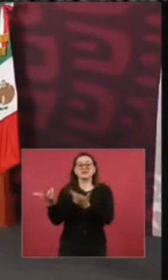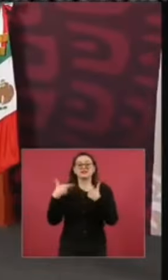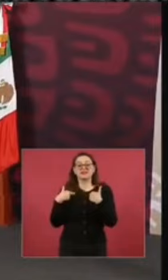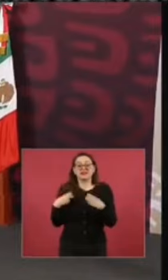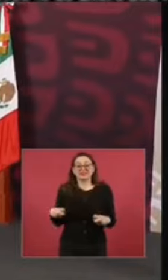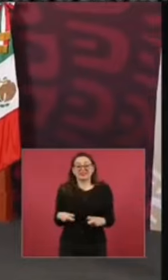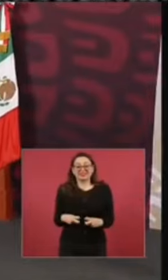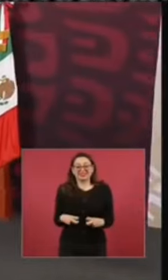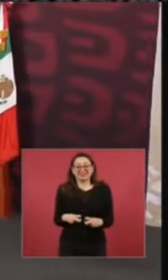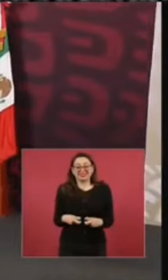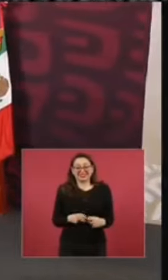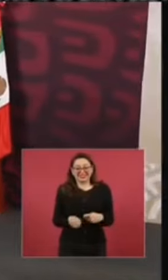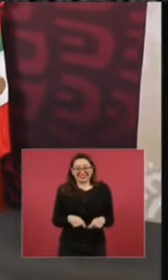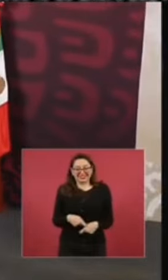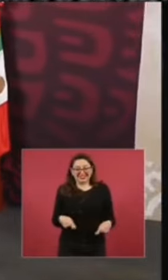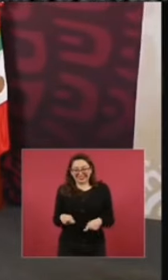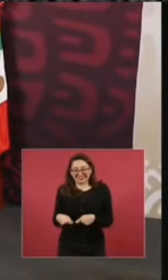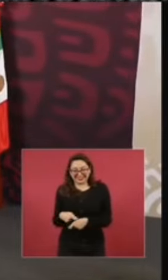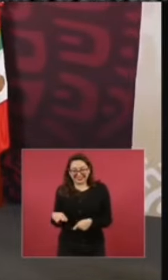Unos tenis.